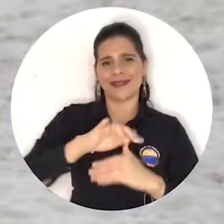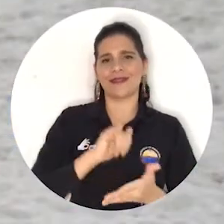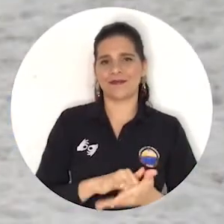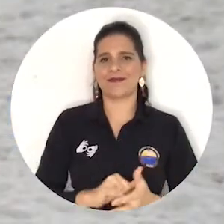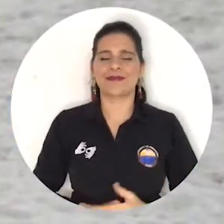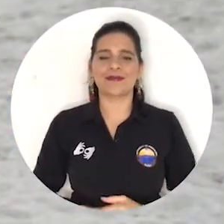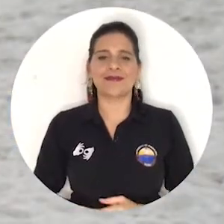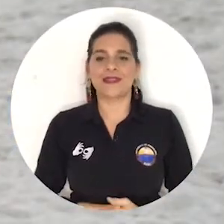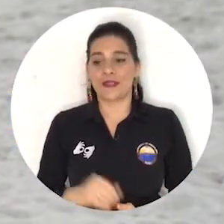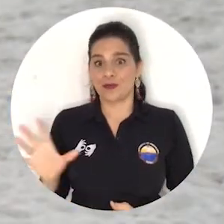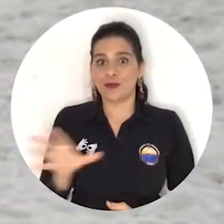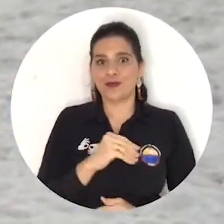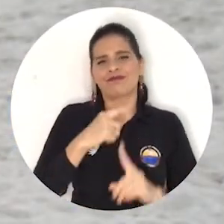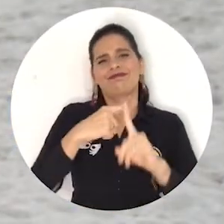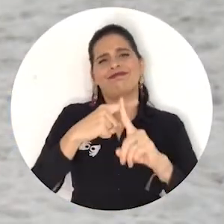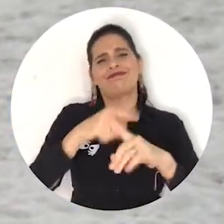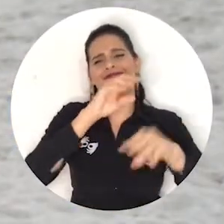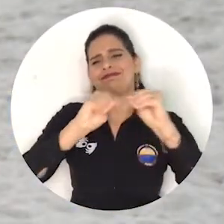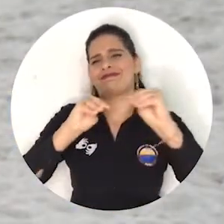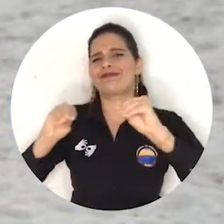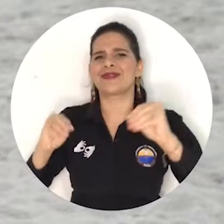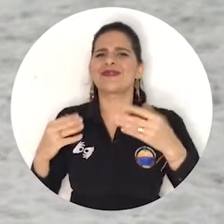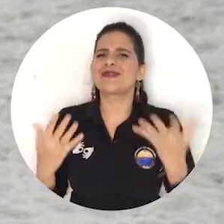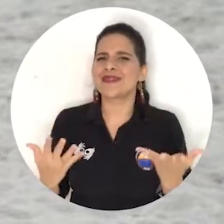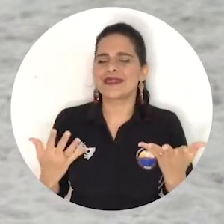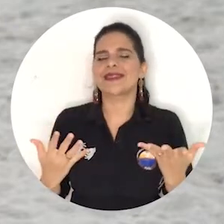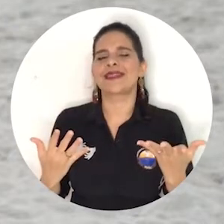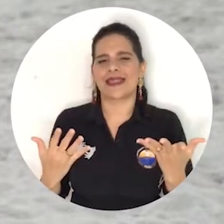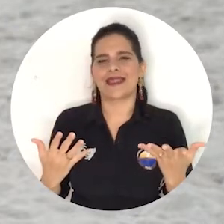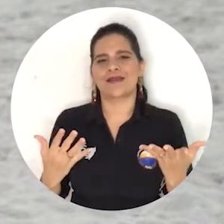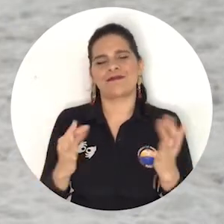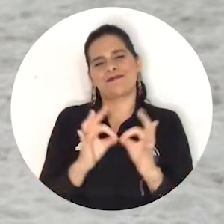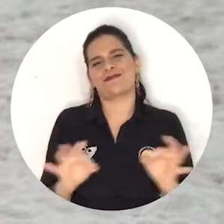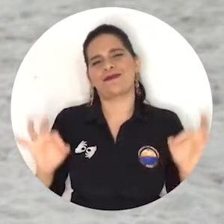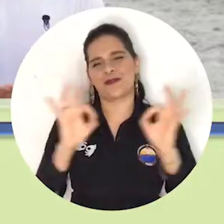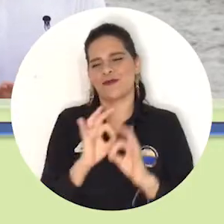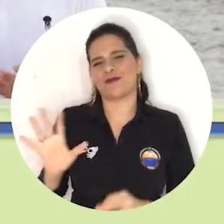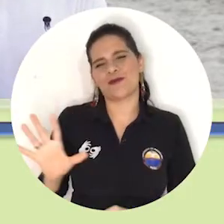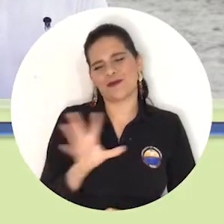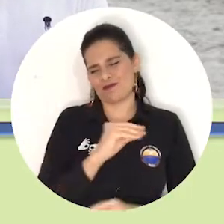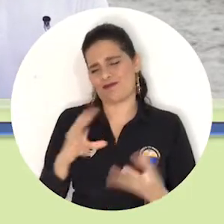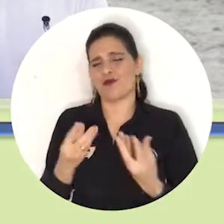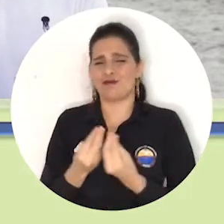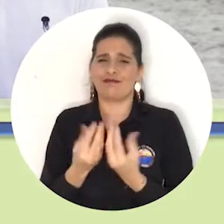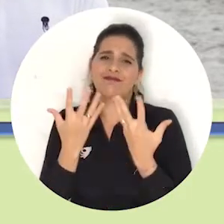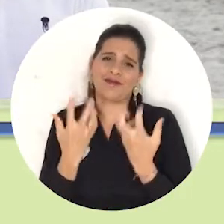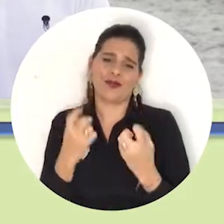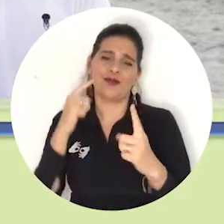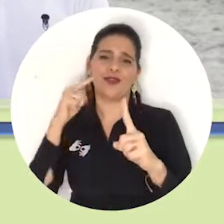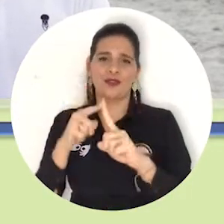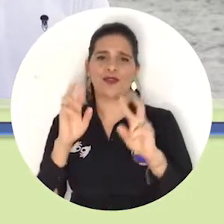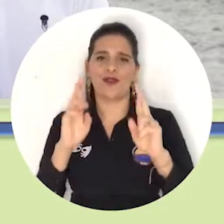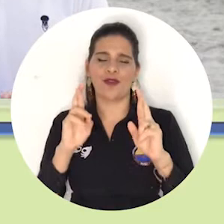El mensaje positivo que nosotros queremos llevar a todos que esperamos y nosotros como grupo esperamos que se lleve a cabo